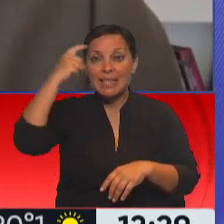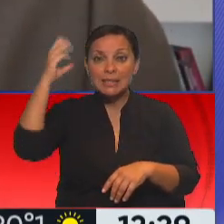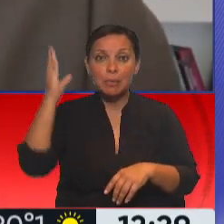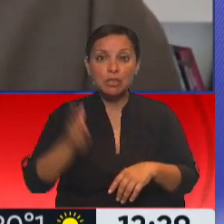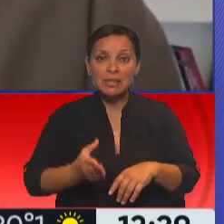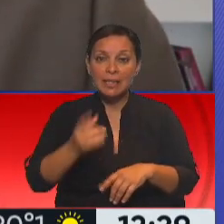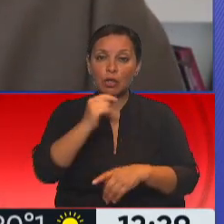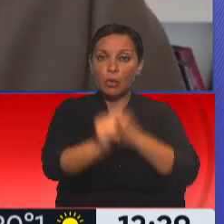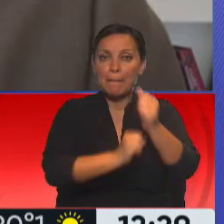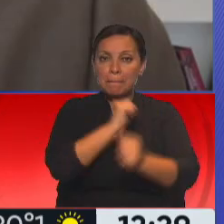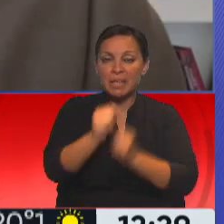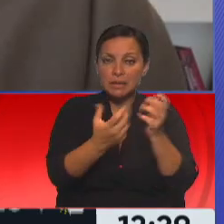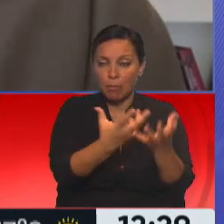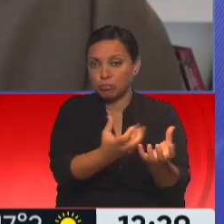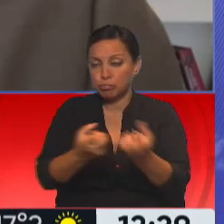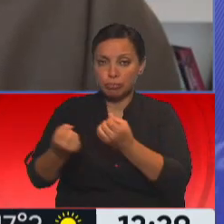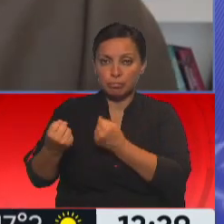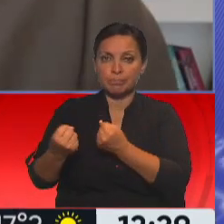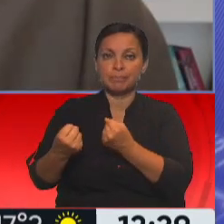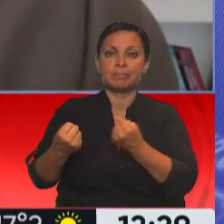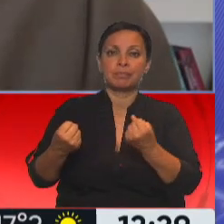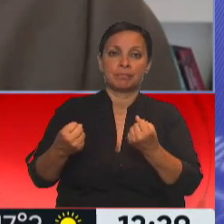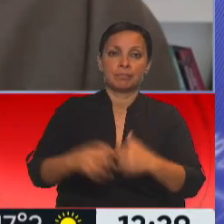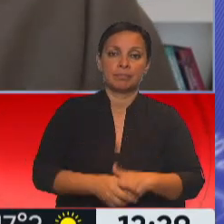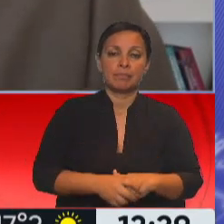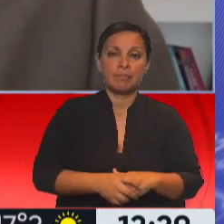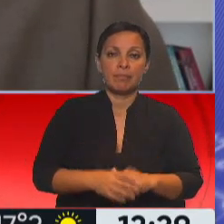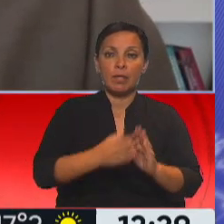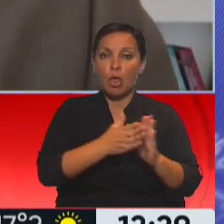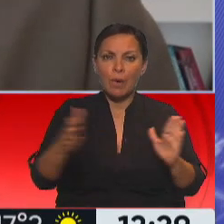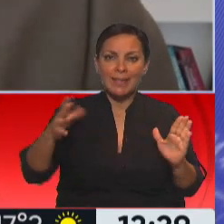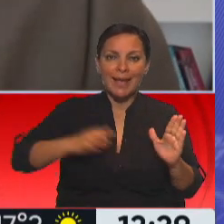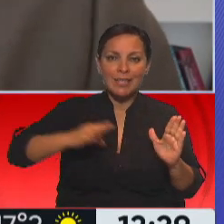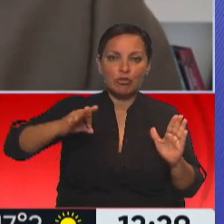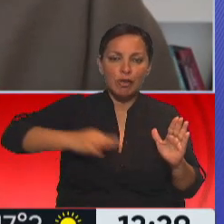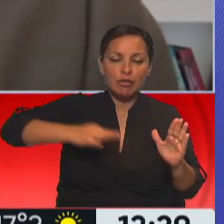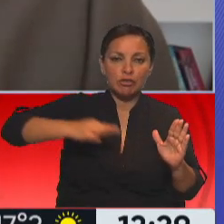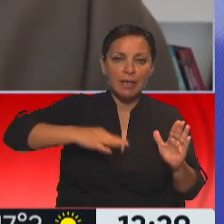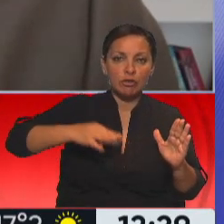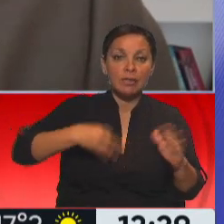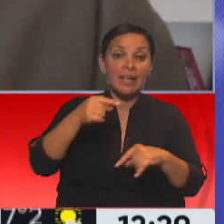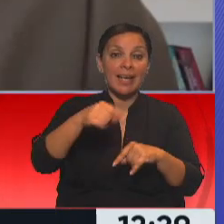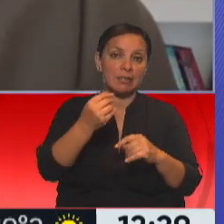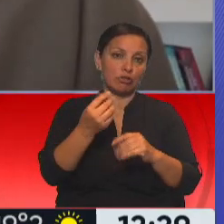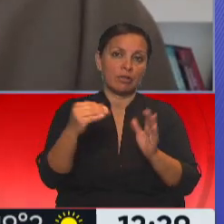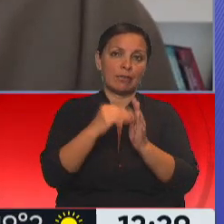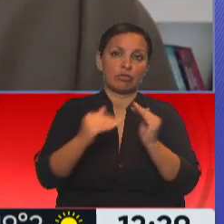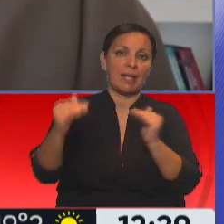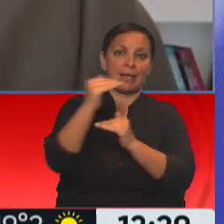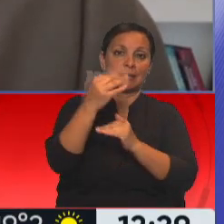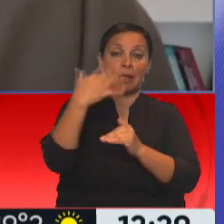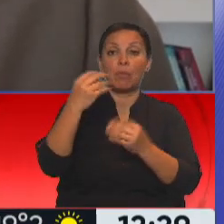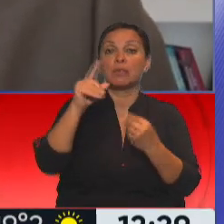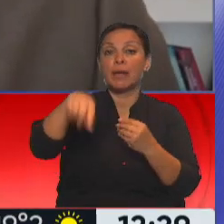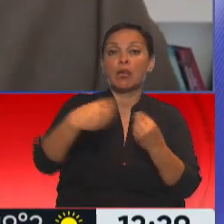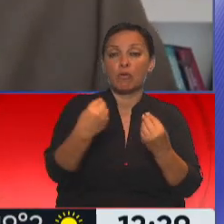de una empresa o de miles de empresas durante décadas. Entonces, todos esos sobrecostos después los pagás en el